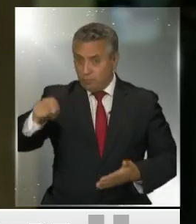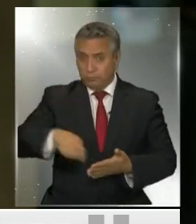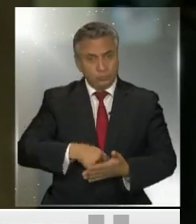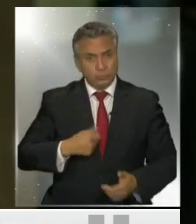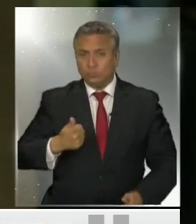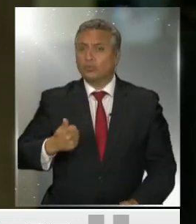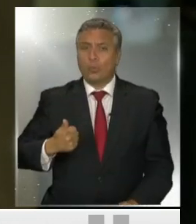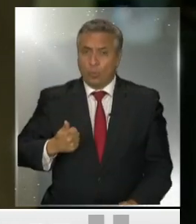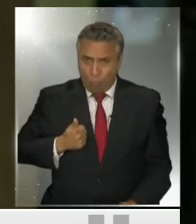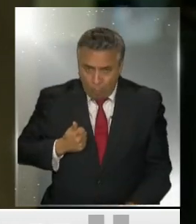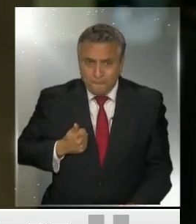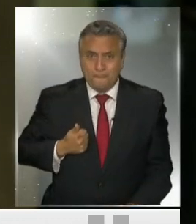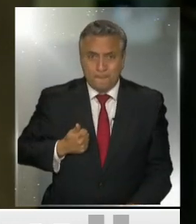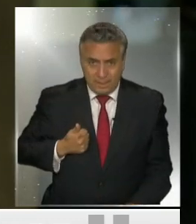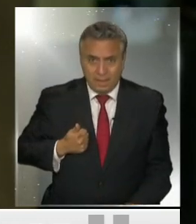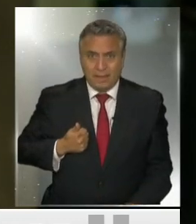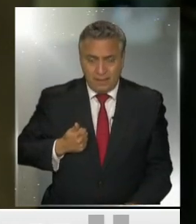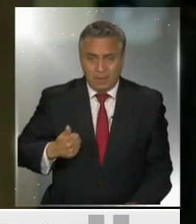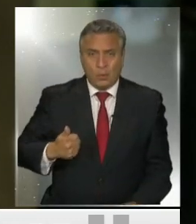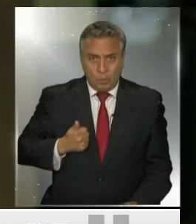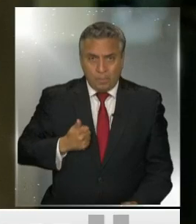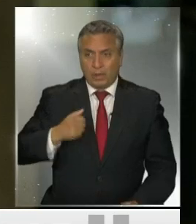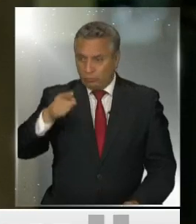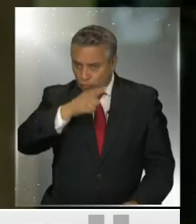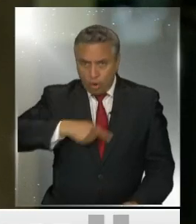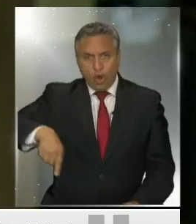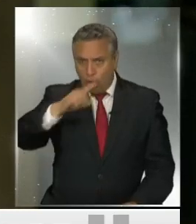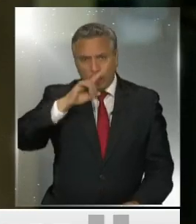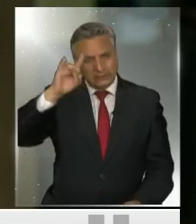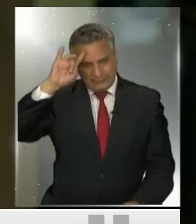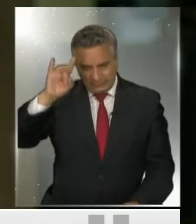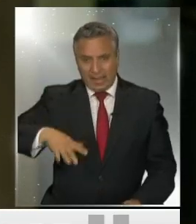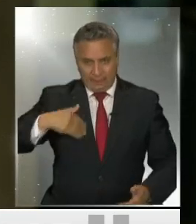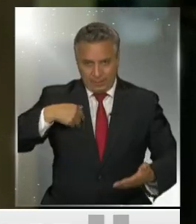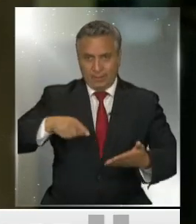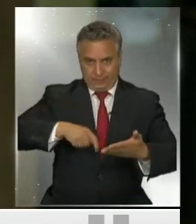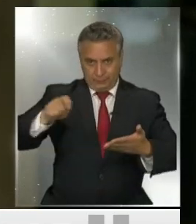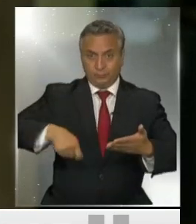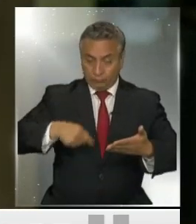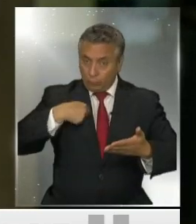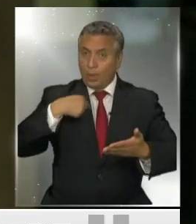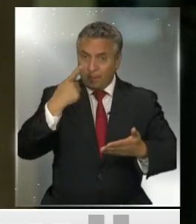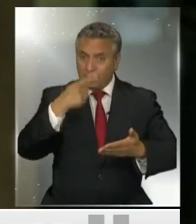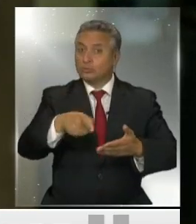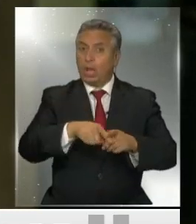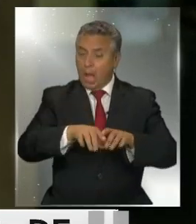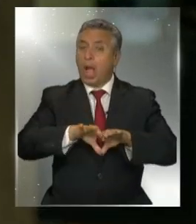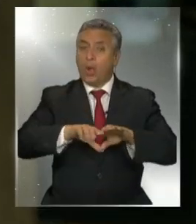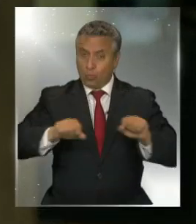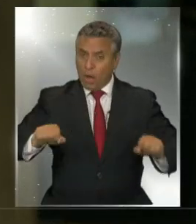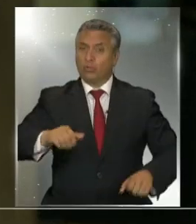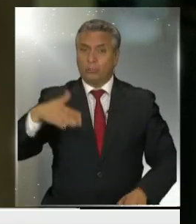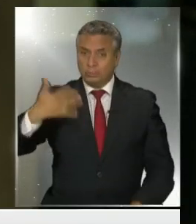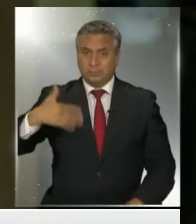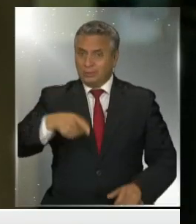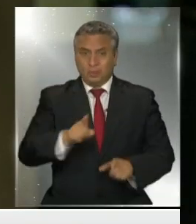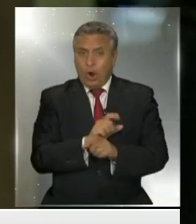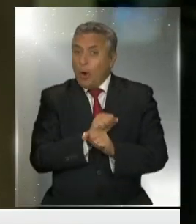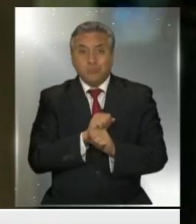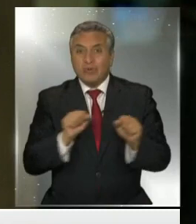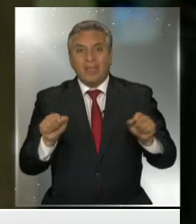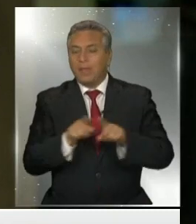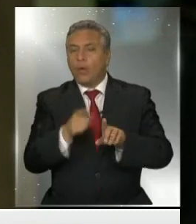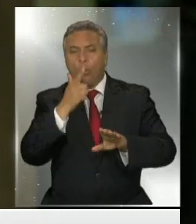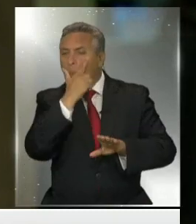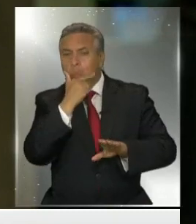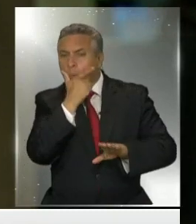lo que firmamos ahí todos sabíamos lo que estábamos firmando creemos que es un gran acuerdo histórico que por ningún motivo podemos ponerlo